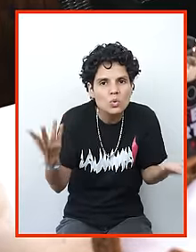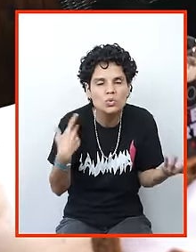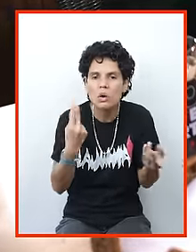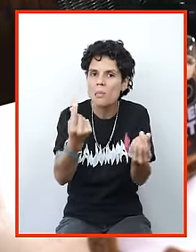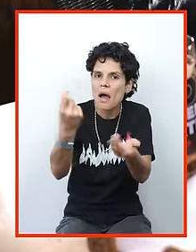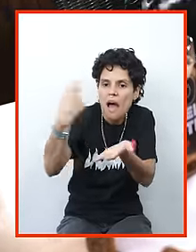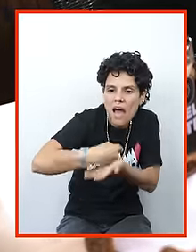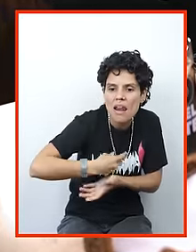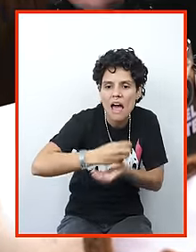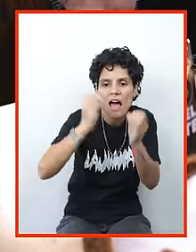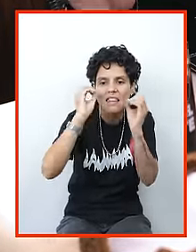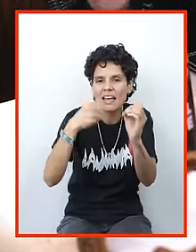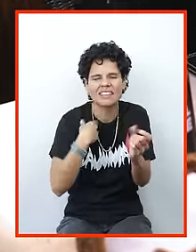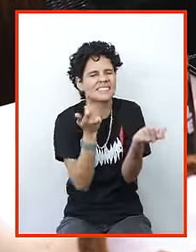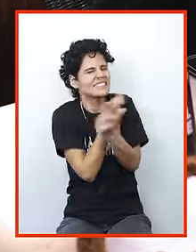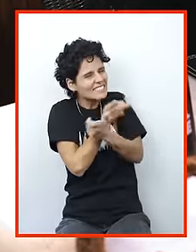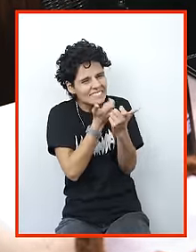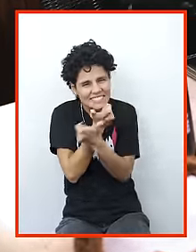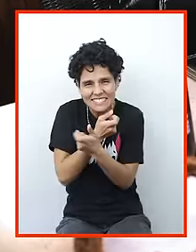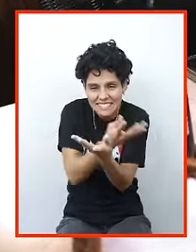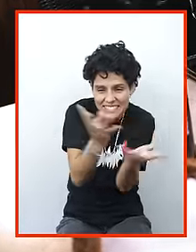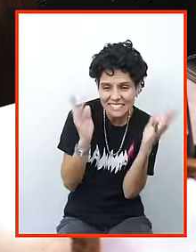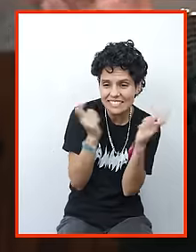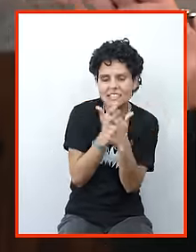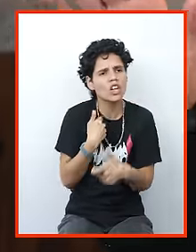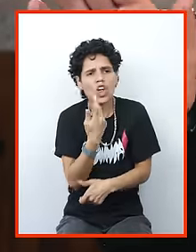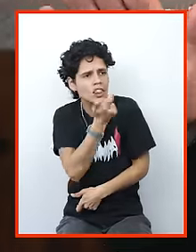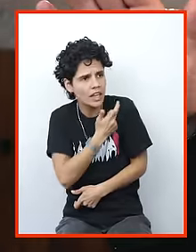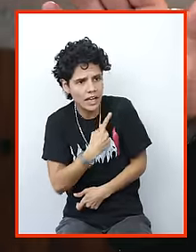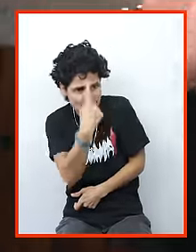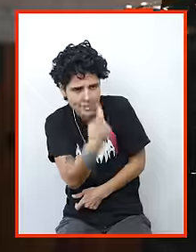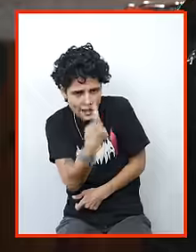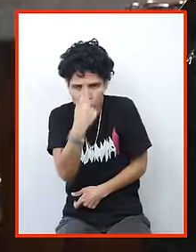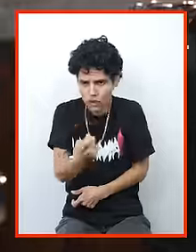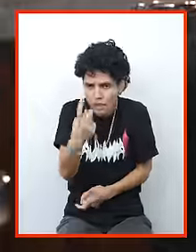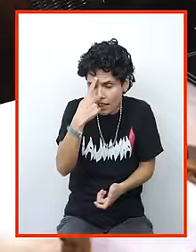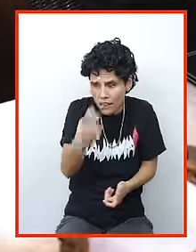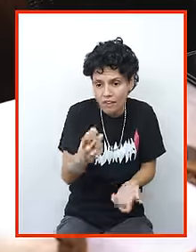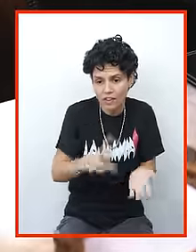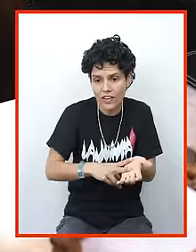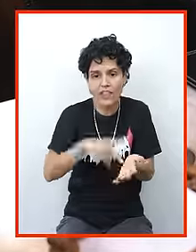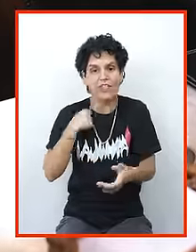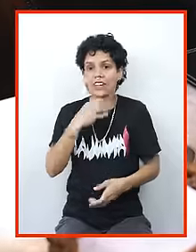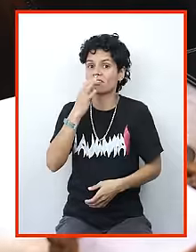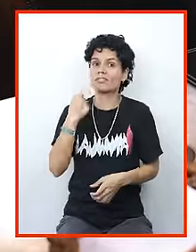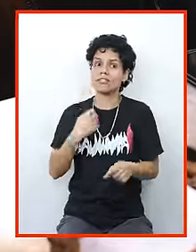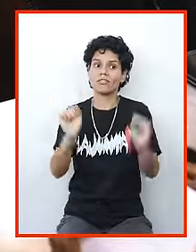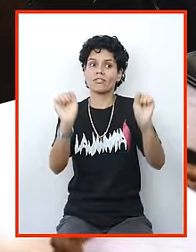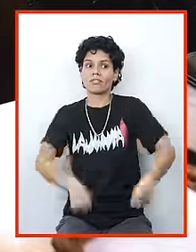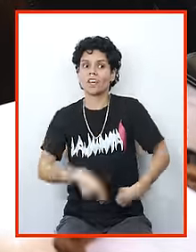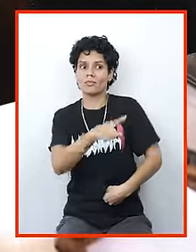todos. Nadie nos paga. O sea, esta cuestión no es serio, ¿no? Estoy yendo de...